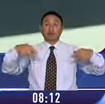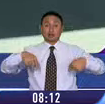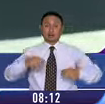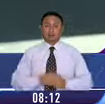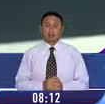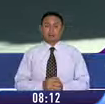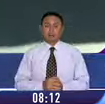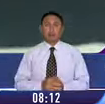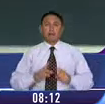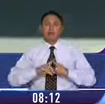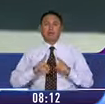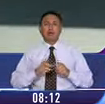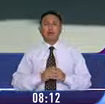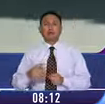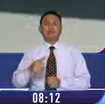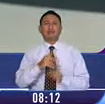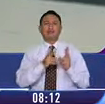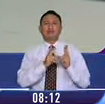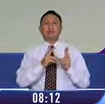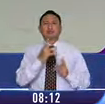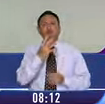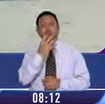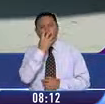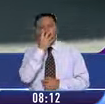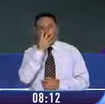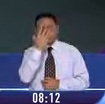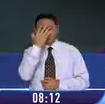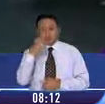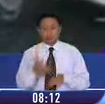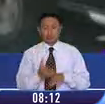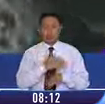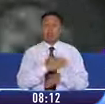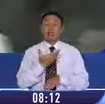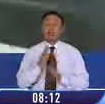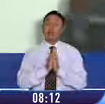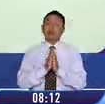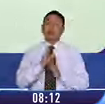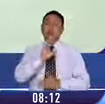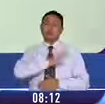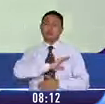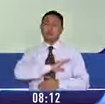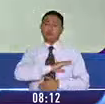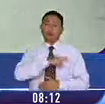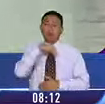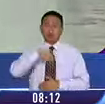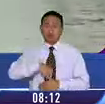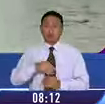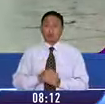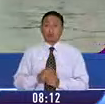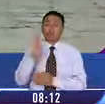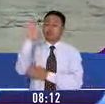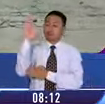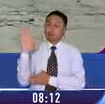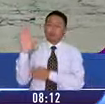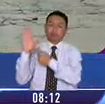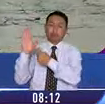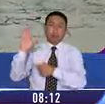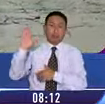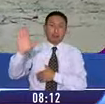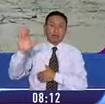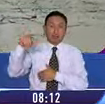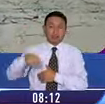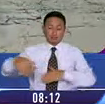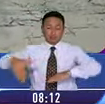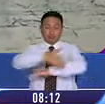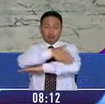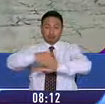pero también la inconformidad de los vecinos, porque ellos han solicitado al municipio de Quito que se coloque la señalética vertical y horizontal en varias vías,